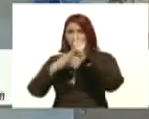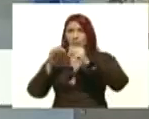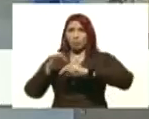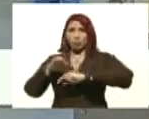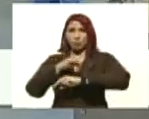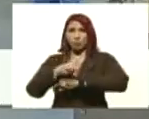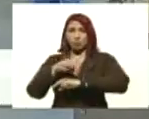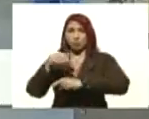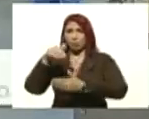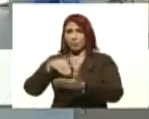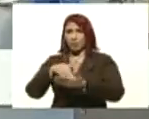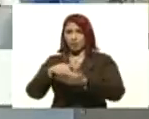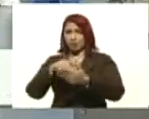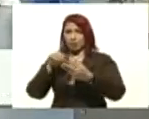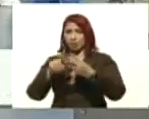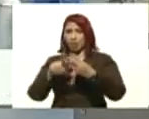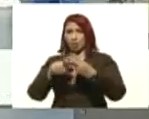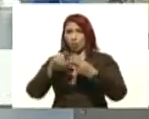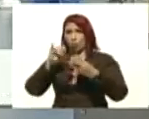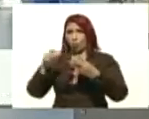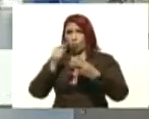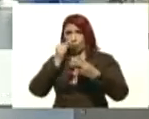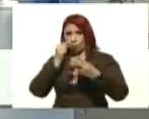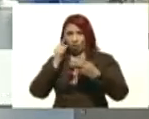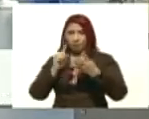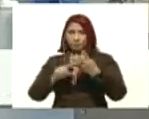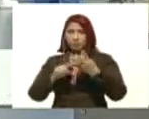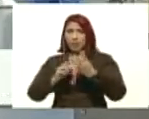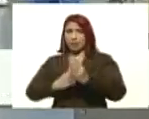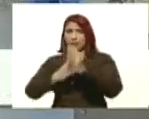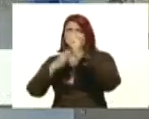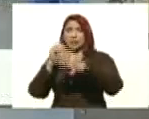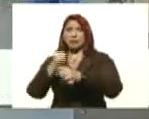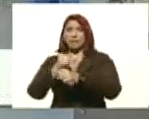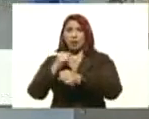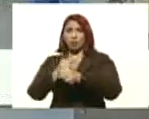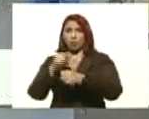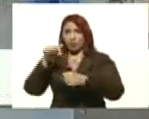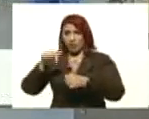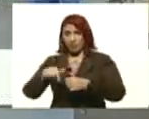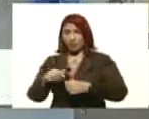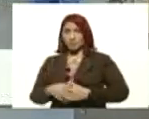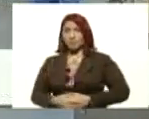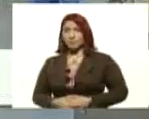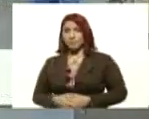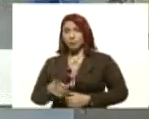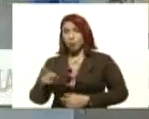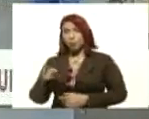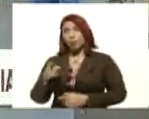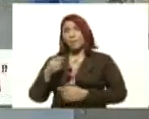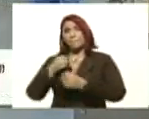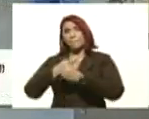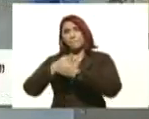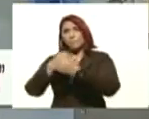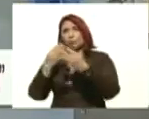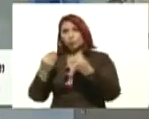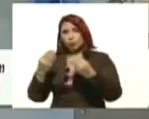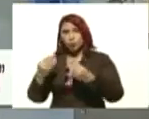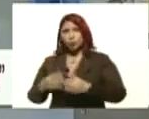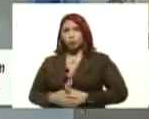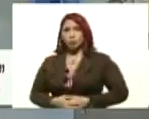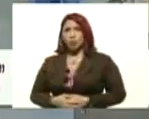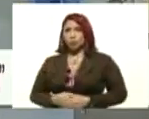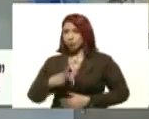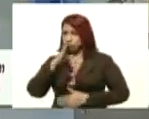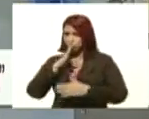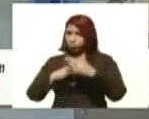Miranda, Jorge Nava, y el líder de los trabajadores de este complejo que usted con mucha humildad